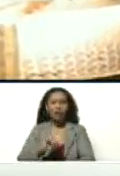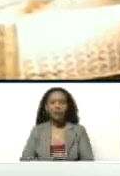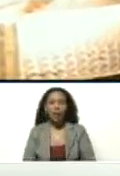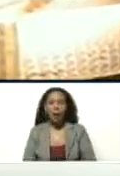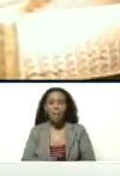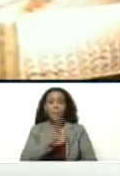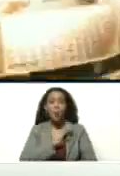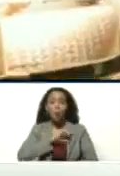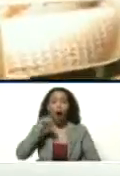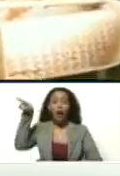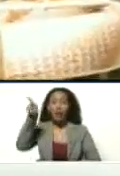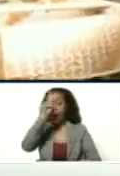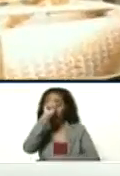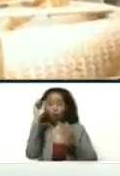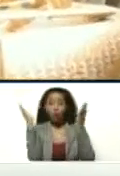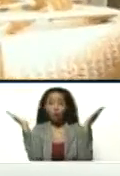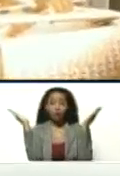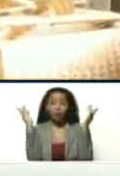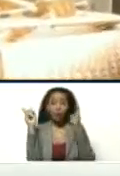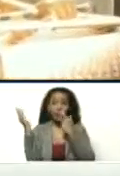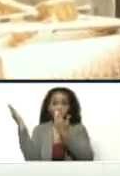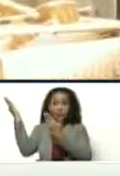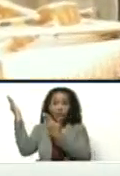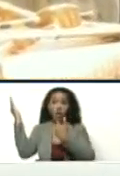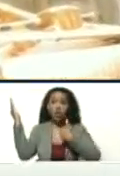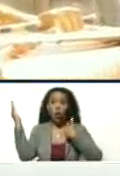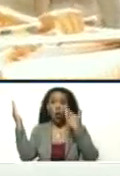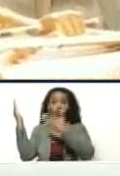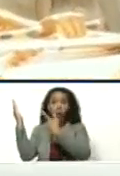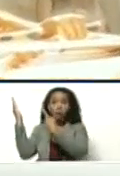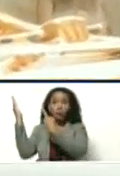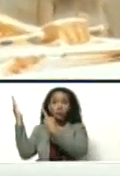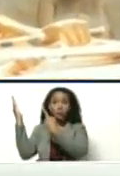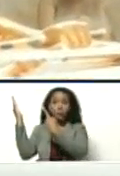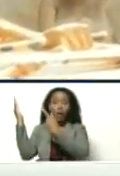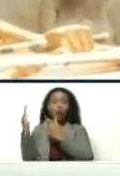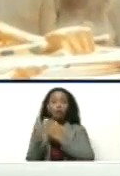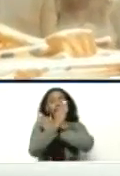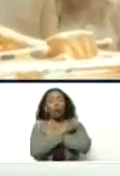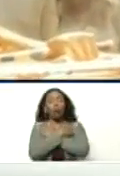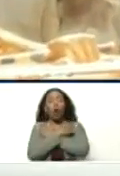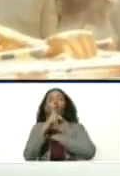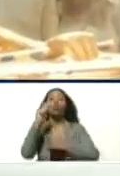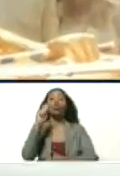Estuvimos allá, fíjate, ahí estoy, frente a la tumba de Tutankamén.